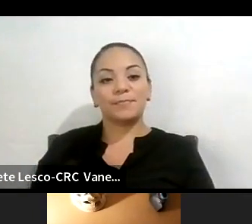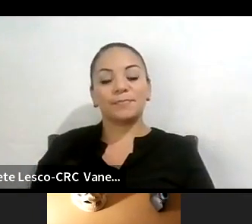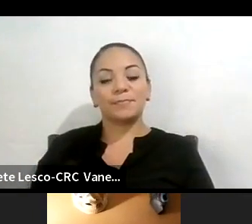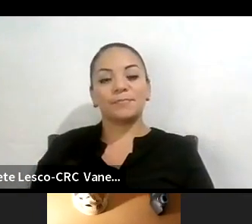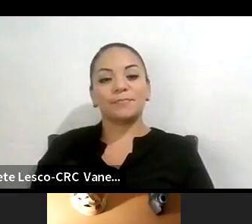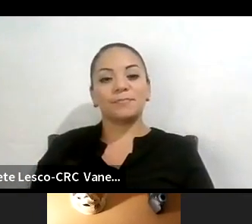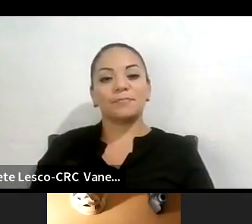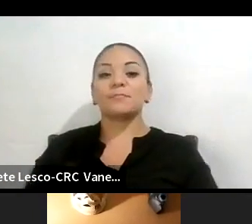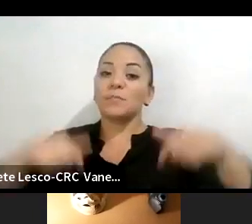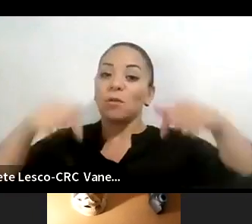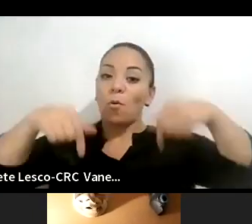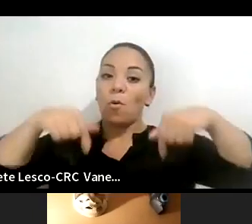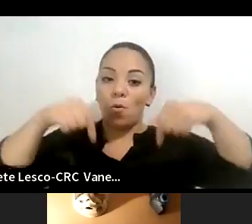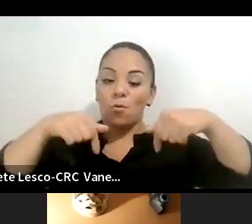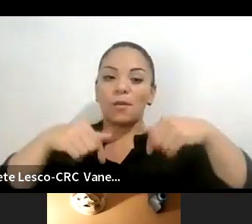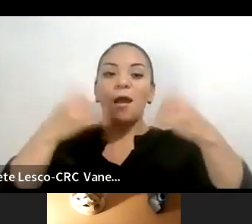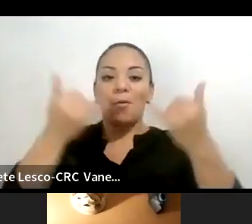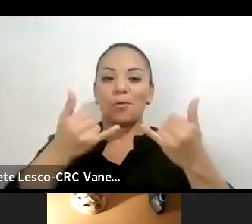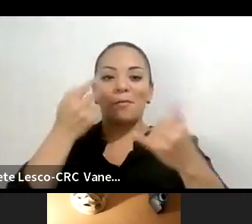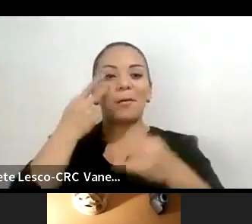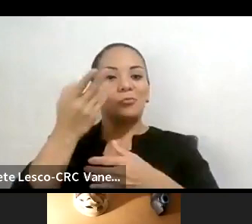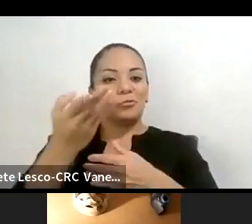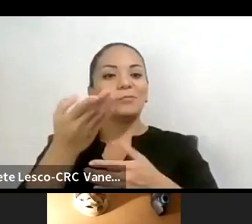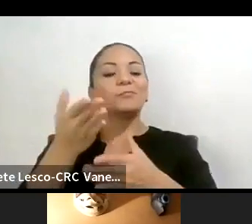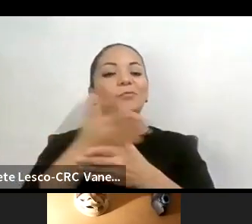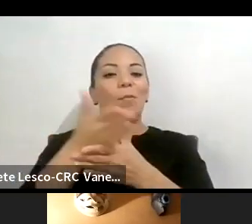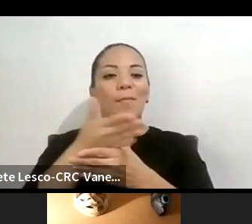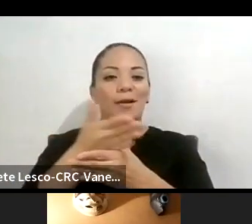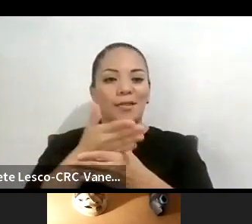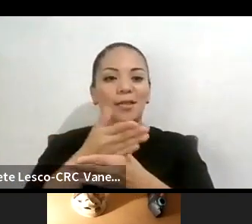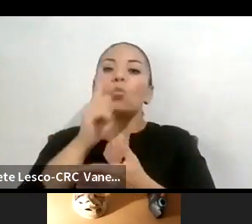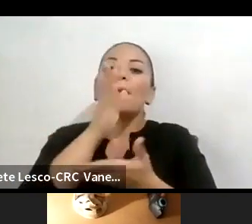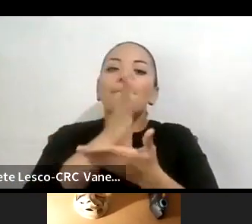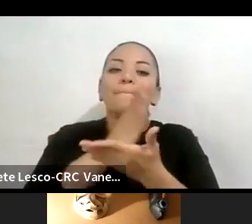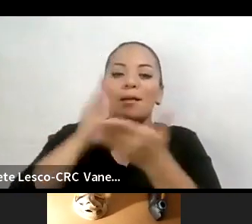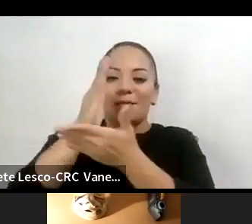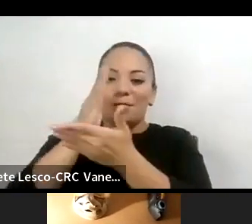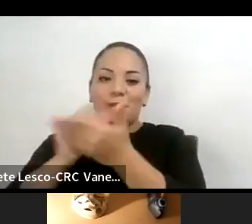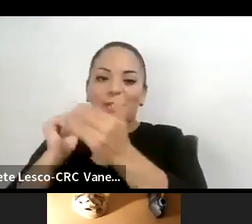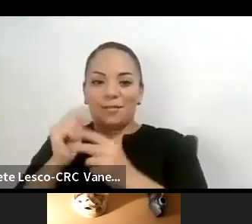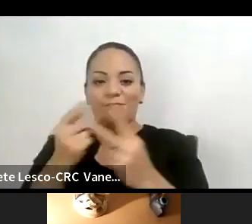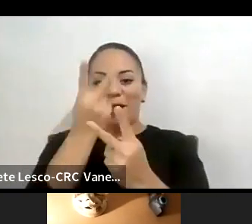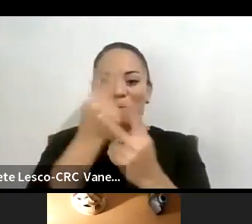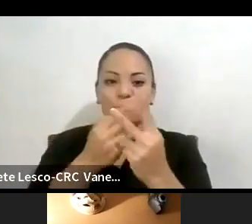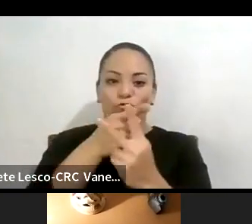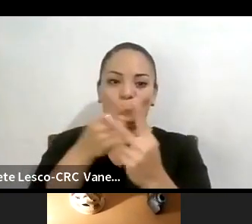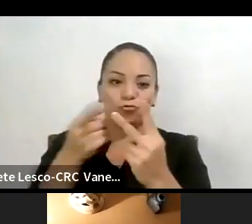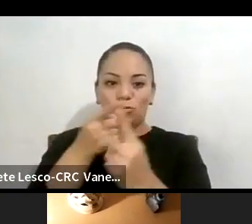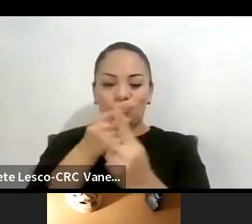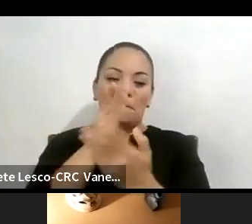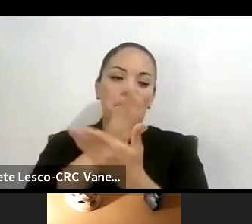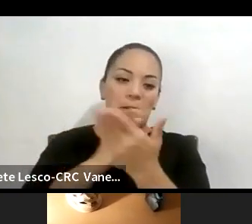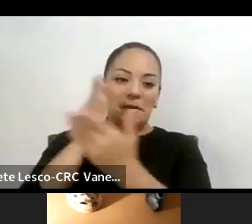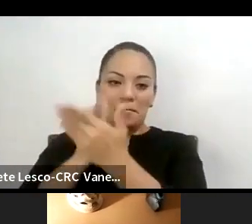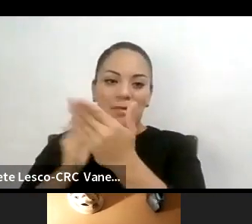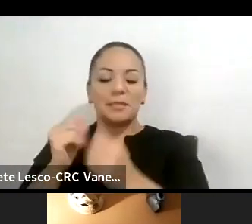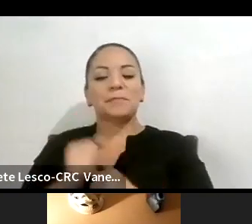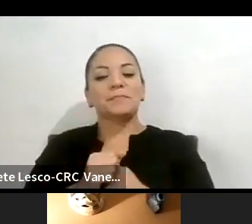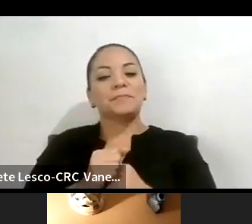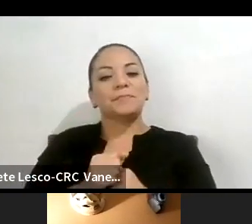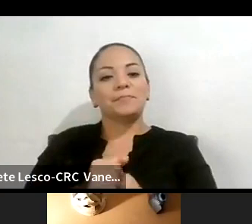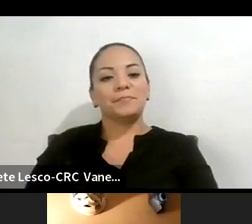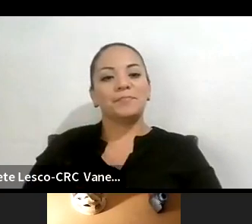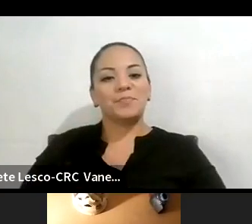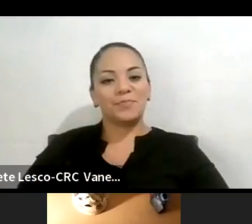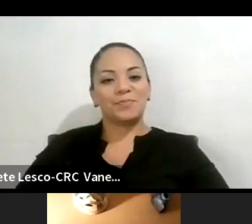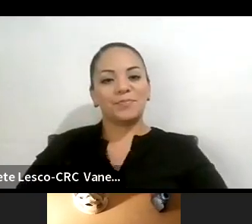de hoy entonces vamos a compartir un extracto de ambas versiones, pero no